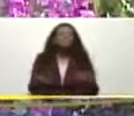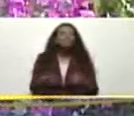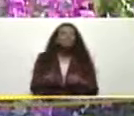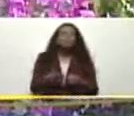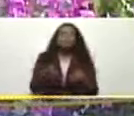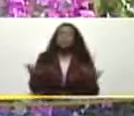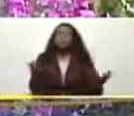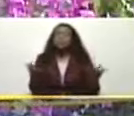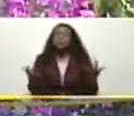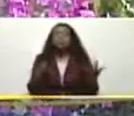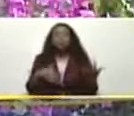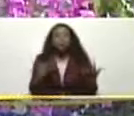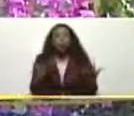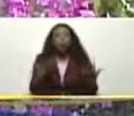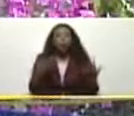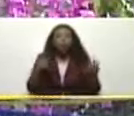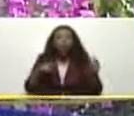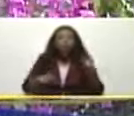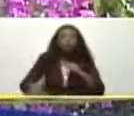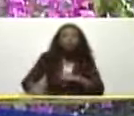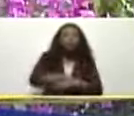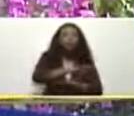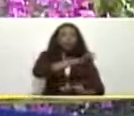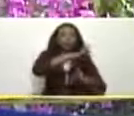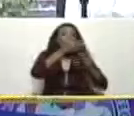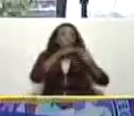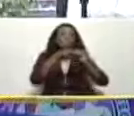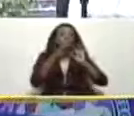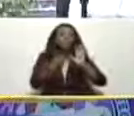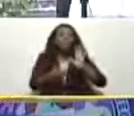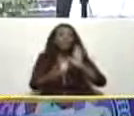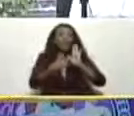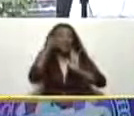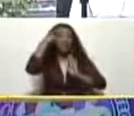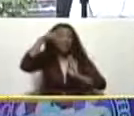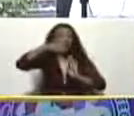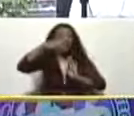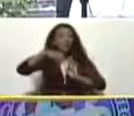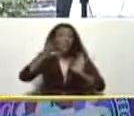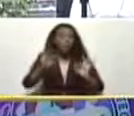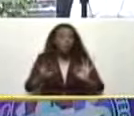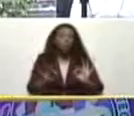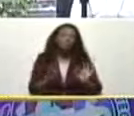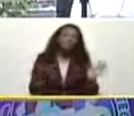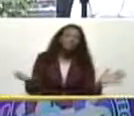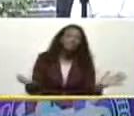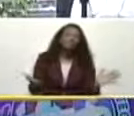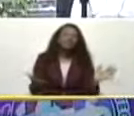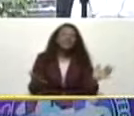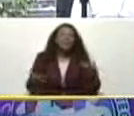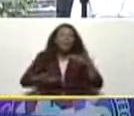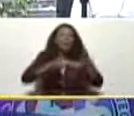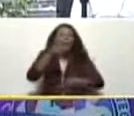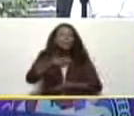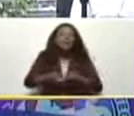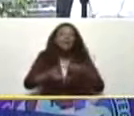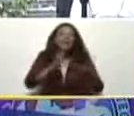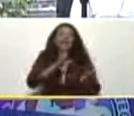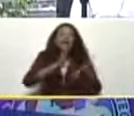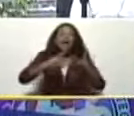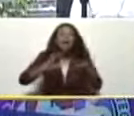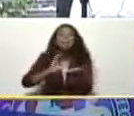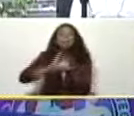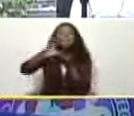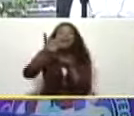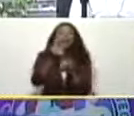para poder llegar a esta conclusión, que el día de hoy se está procediendo a financiar